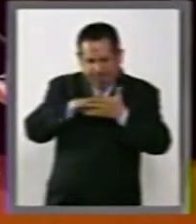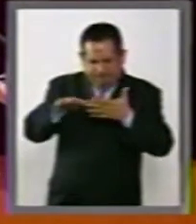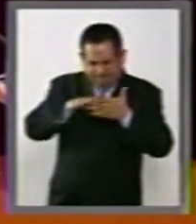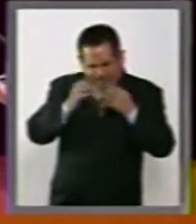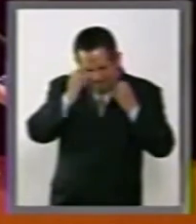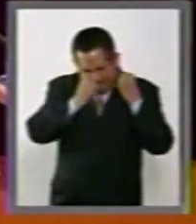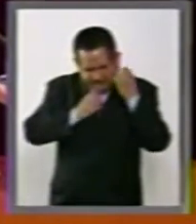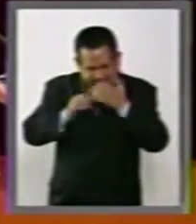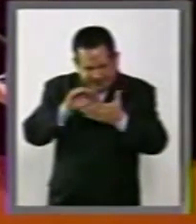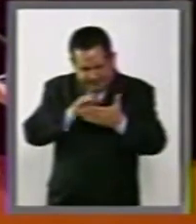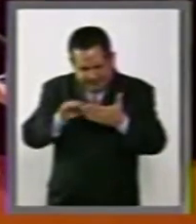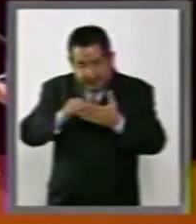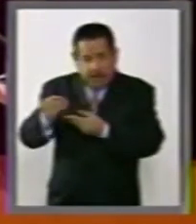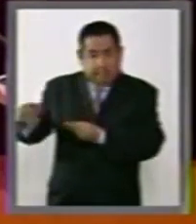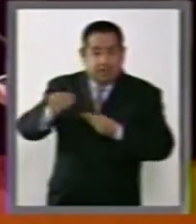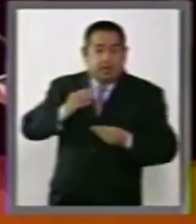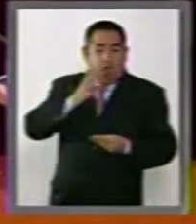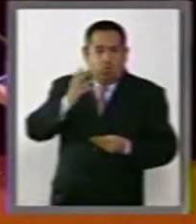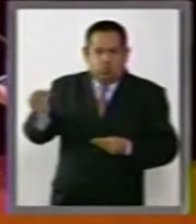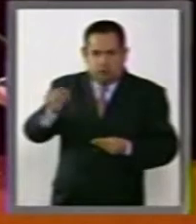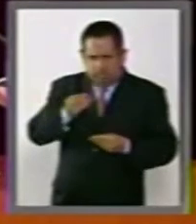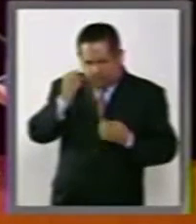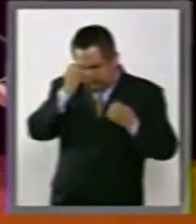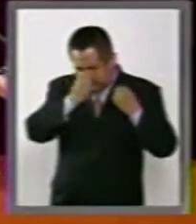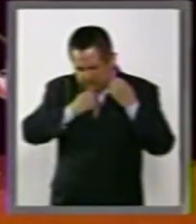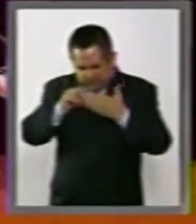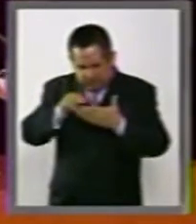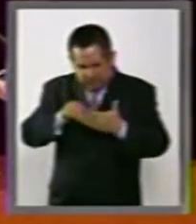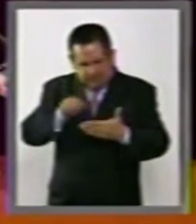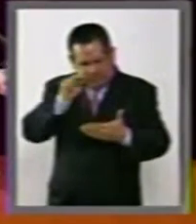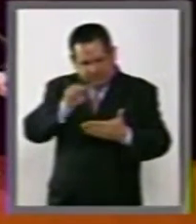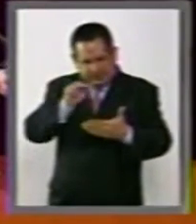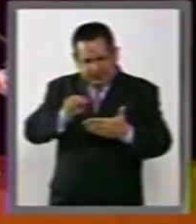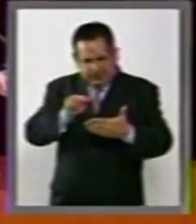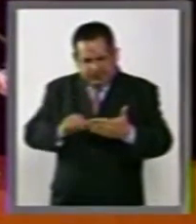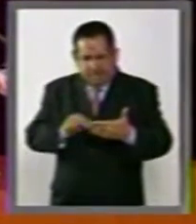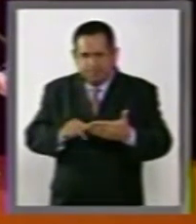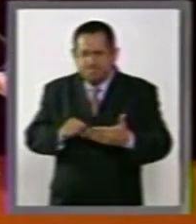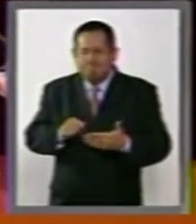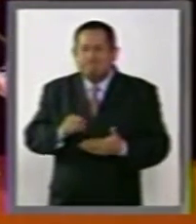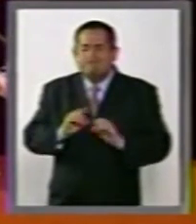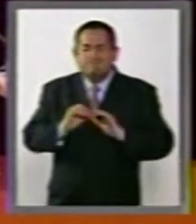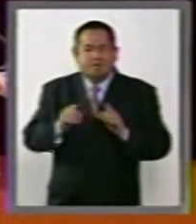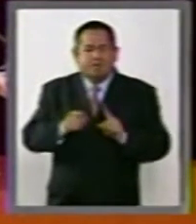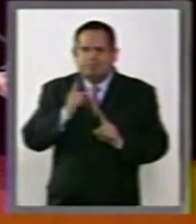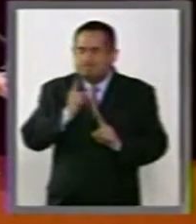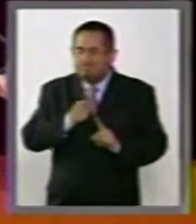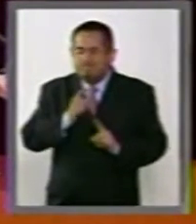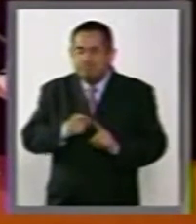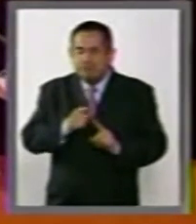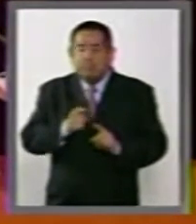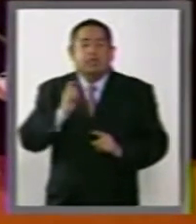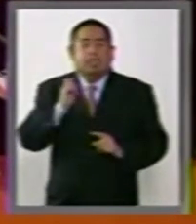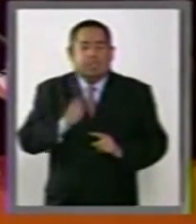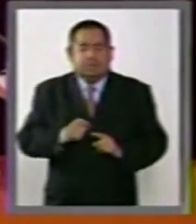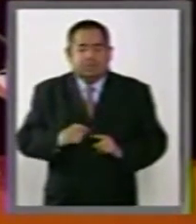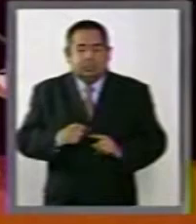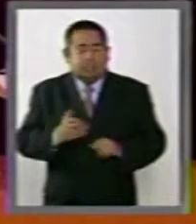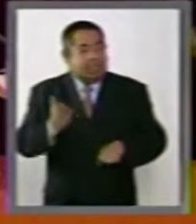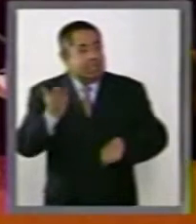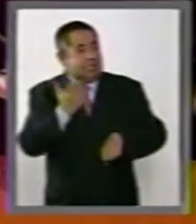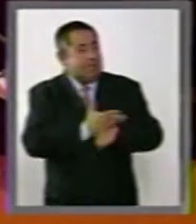de la minuta que nos envía la Cámara de Diputados, observamos una regla: la disminución de